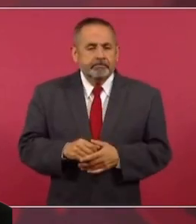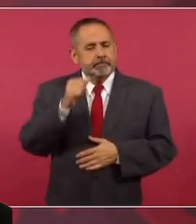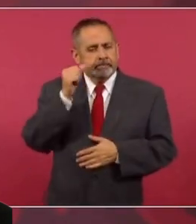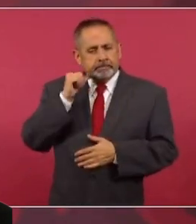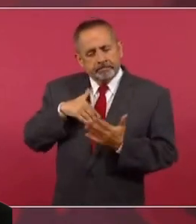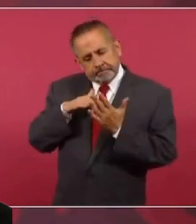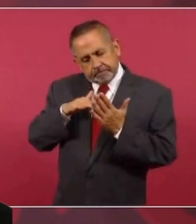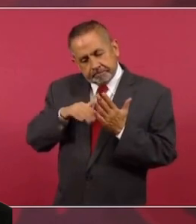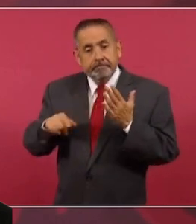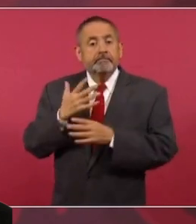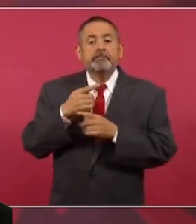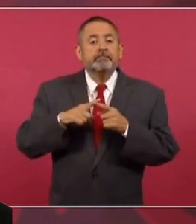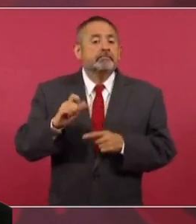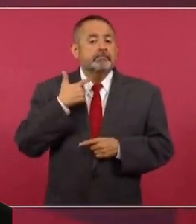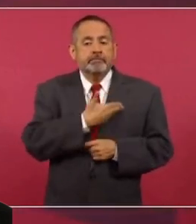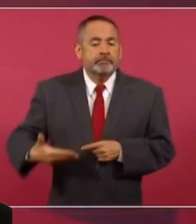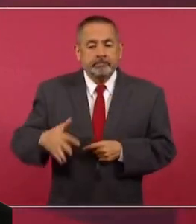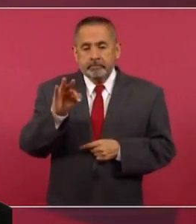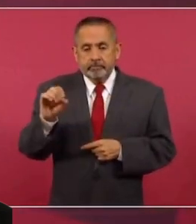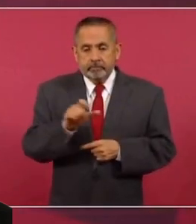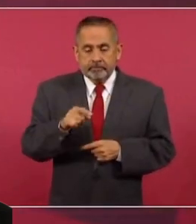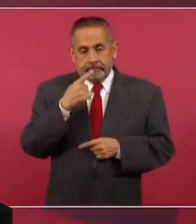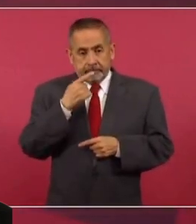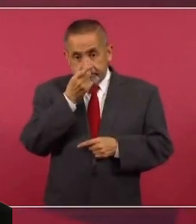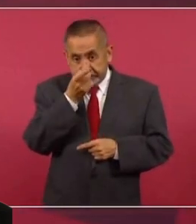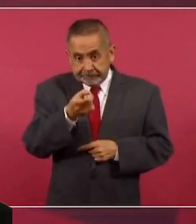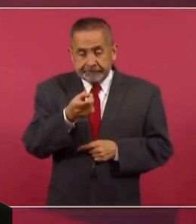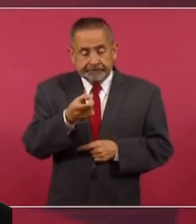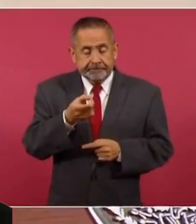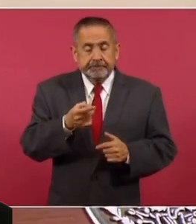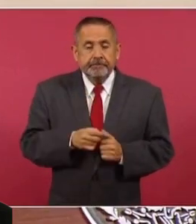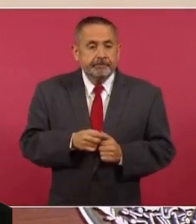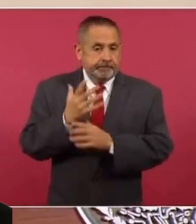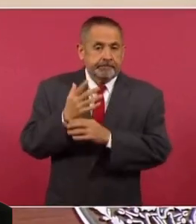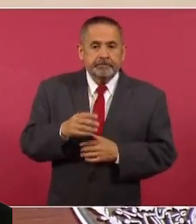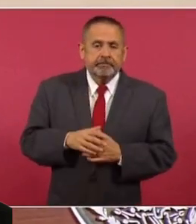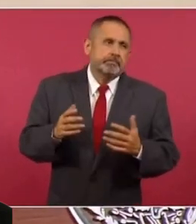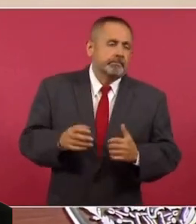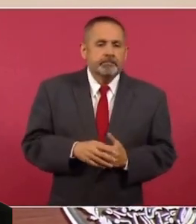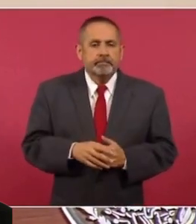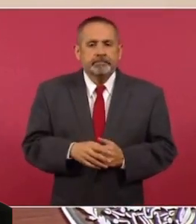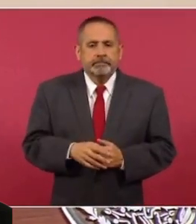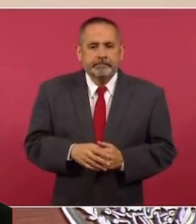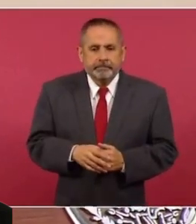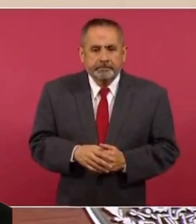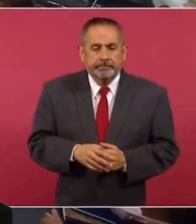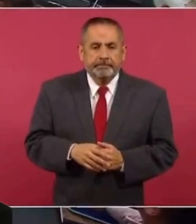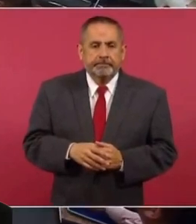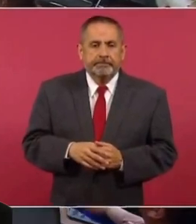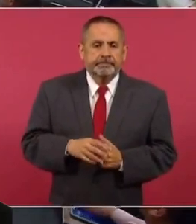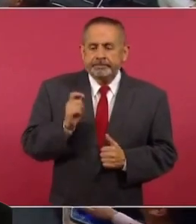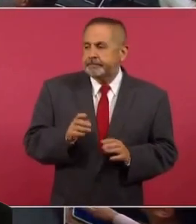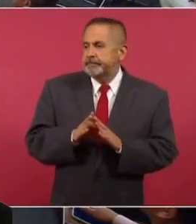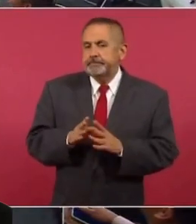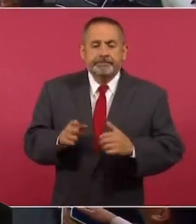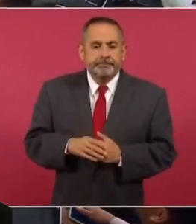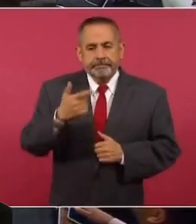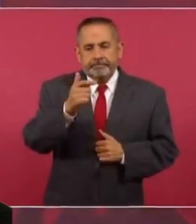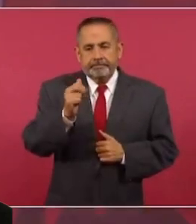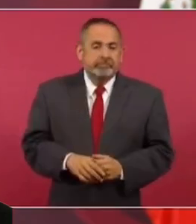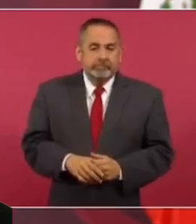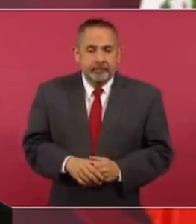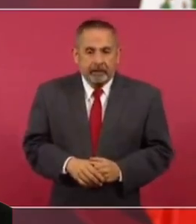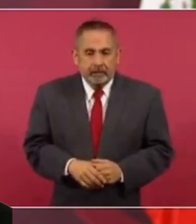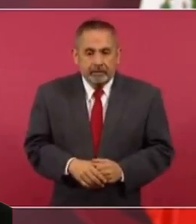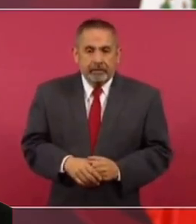leyendo una declaración del expresidente Fox diciendo de que pues prácticamente que García Luna era